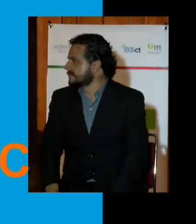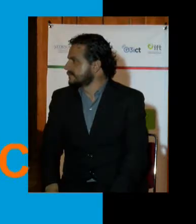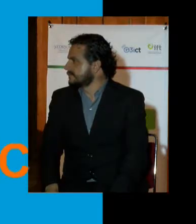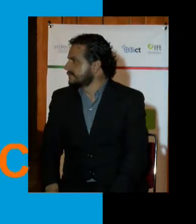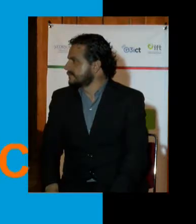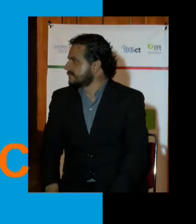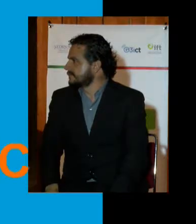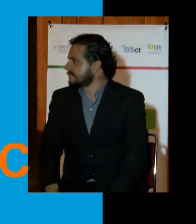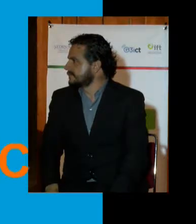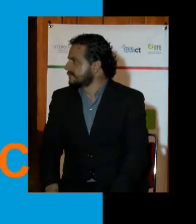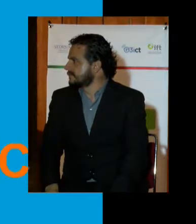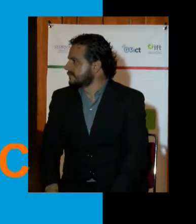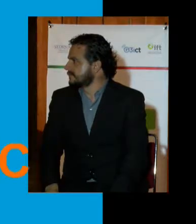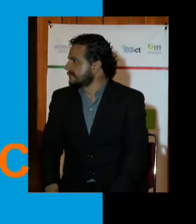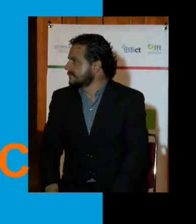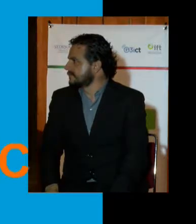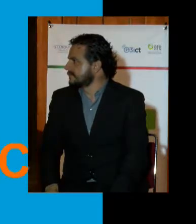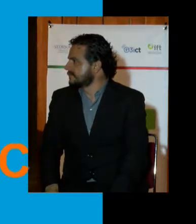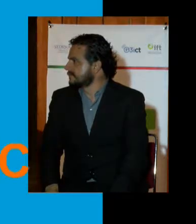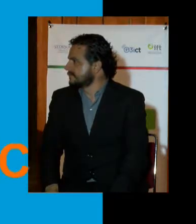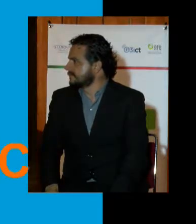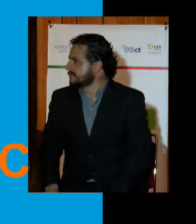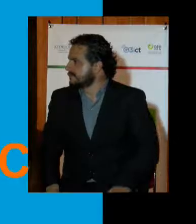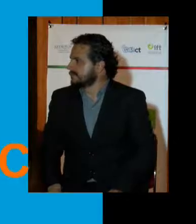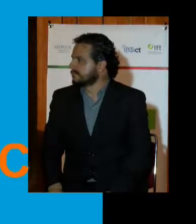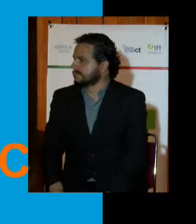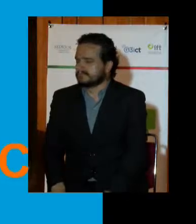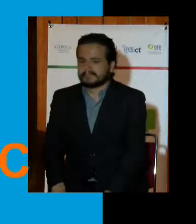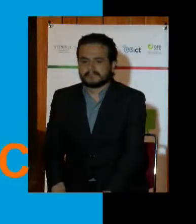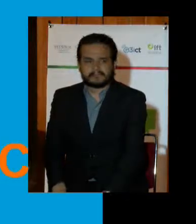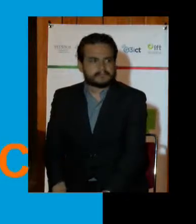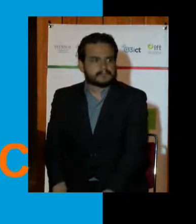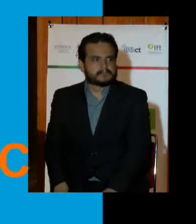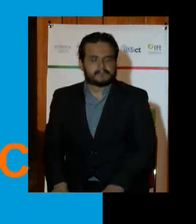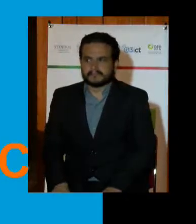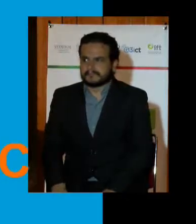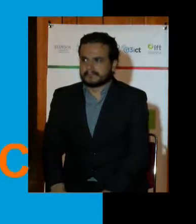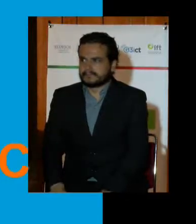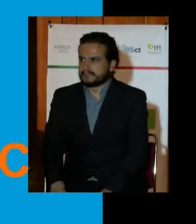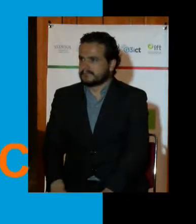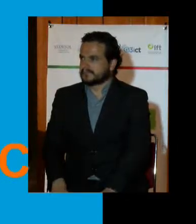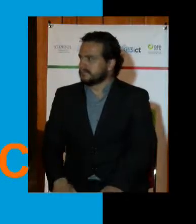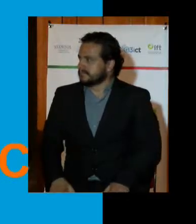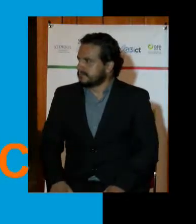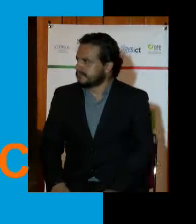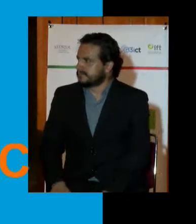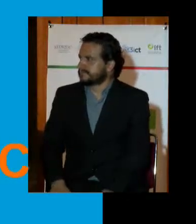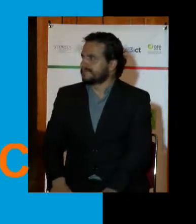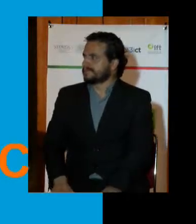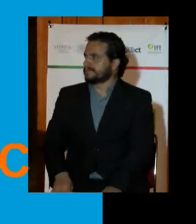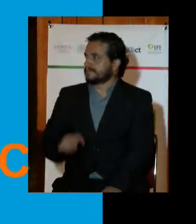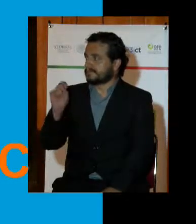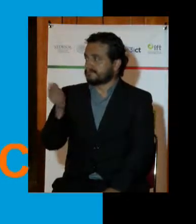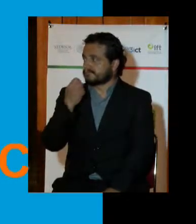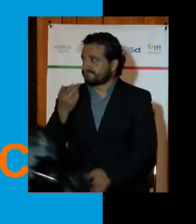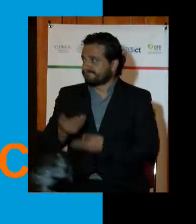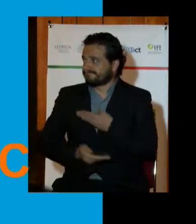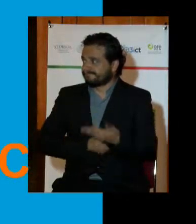veces está mejorando en el mundo. Ahora la pobreza está cada vez haciéndose más pequeña